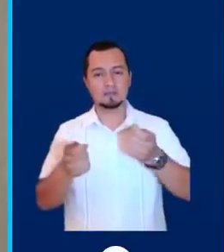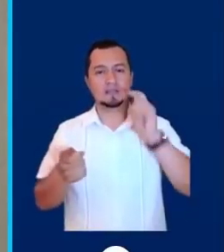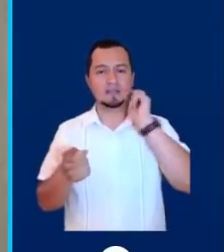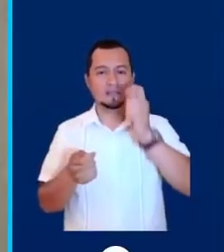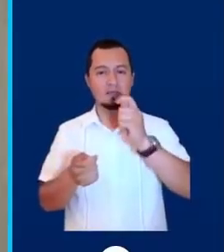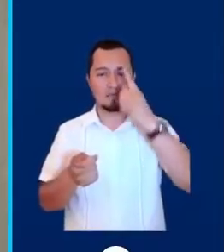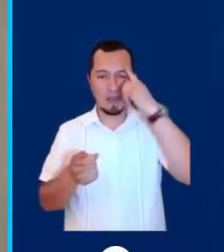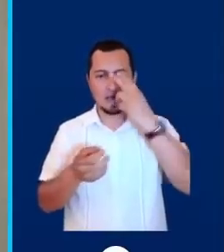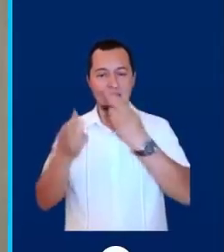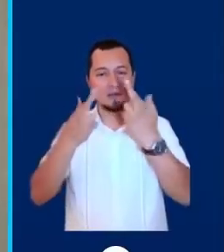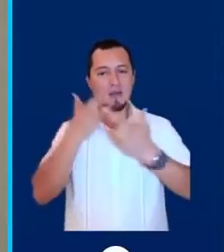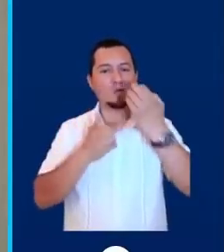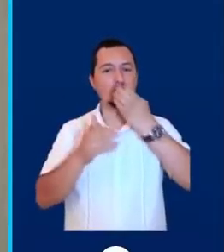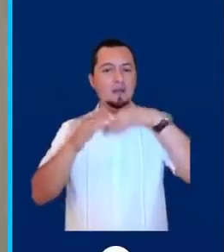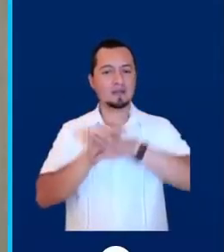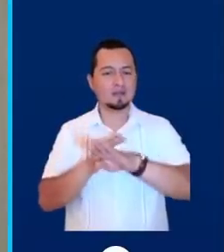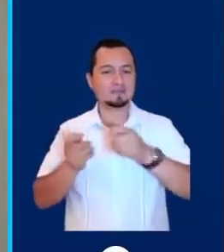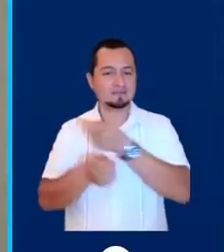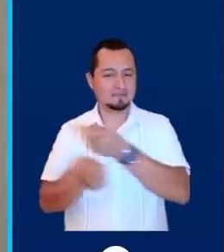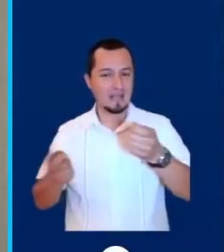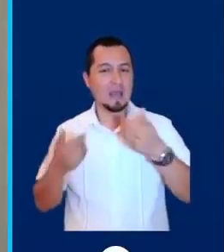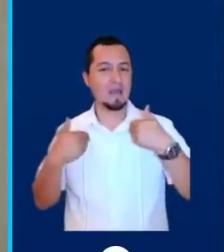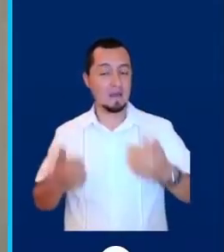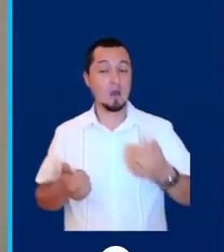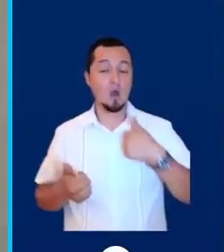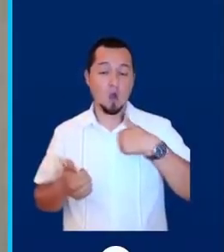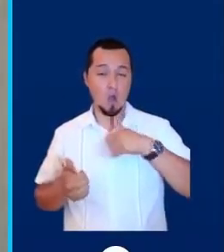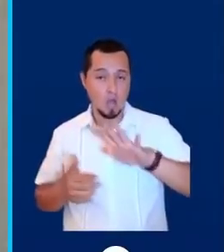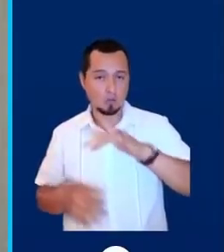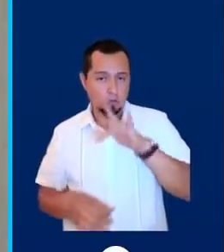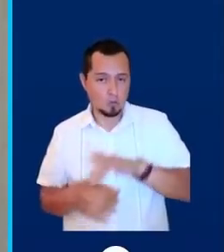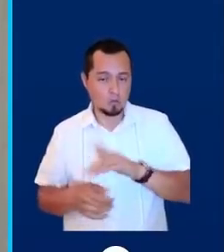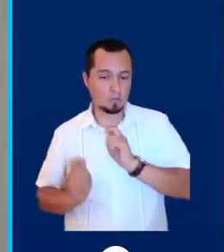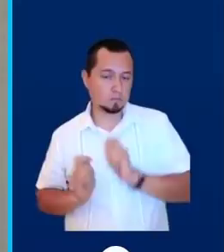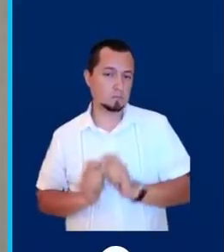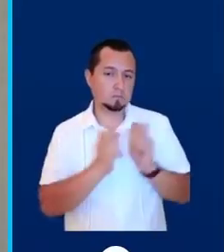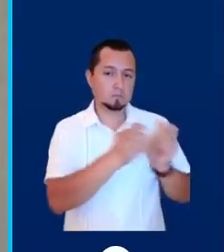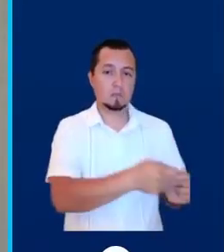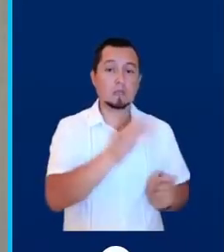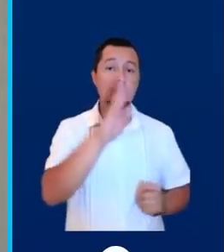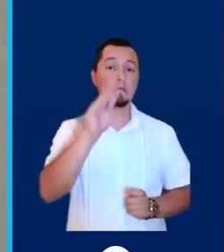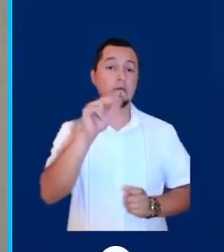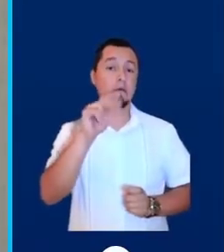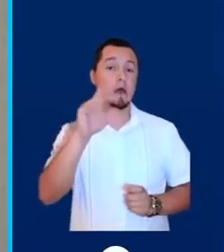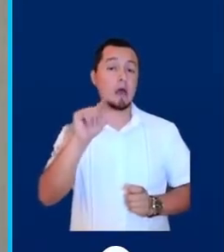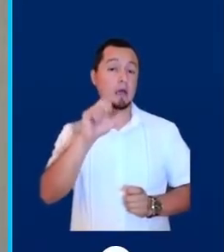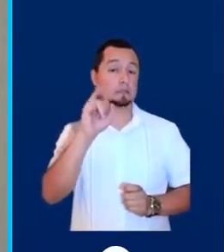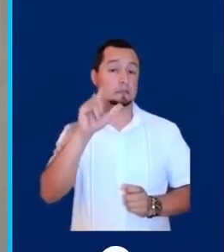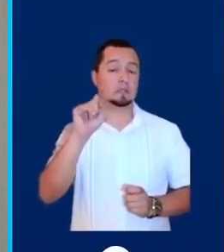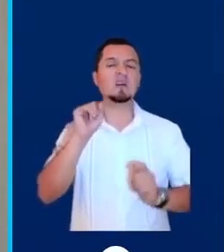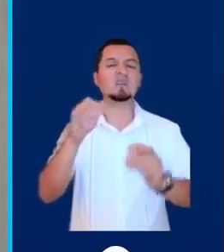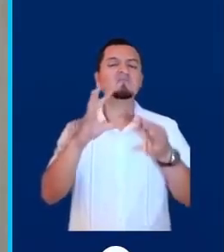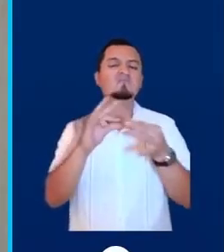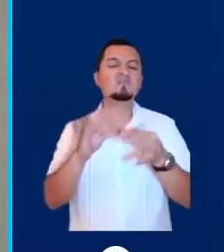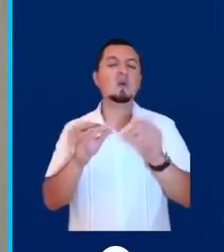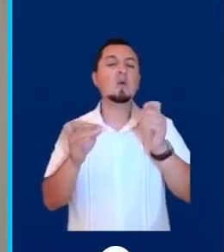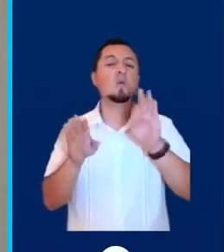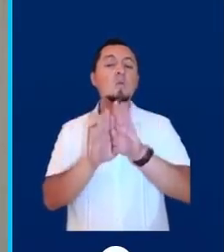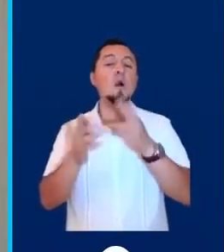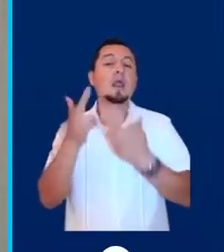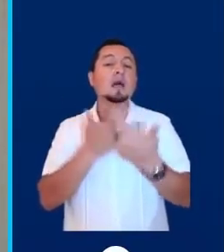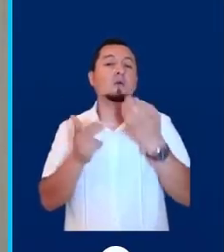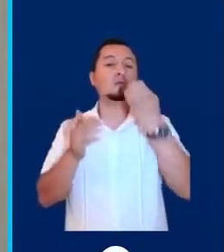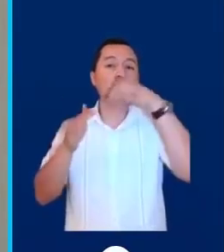los materiales para el regreso al ciclo escolar. A partir de esto, le cedo la palabra a Bárbara Casillas, para que podamos iniciar con la explicación de la estrategia para el